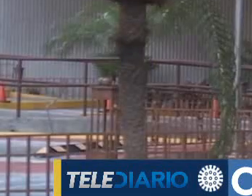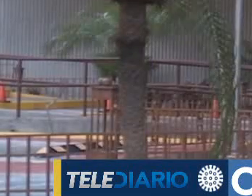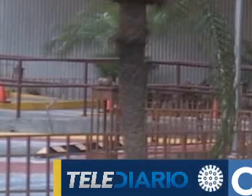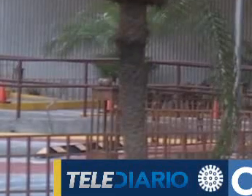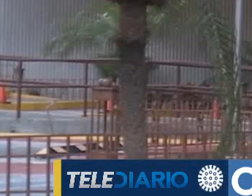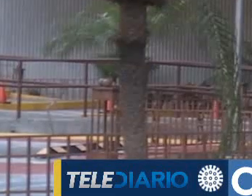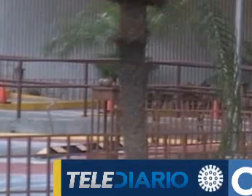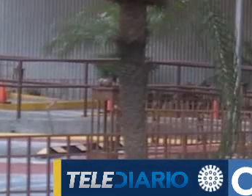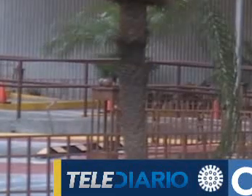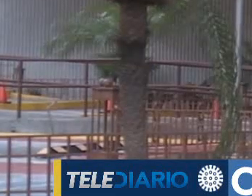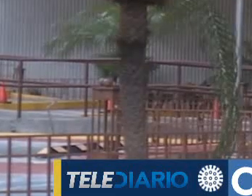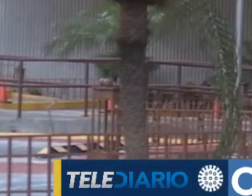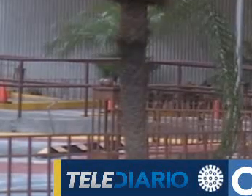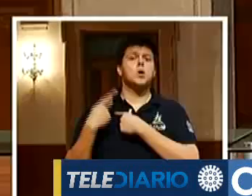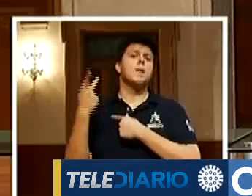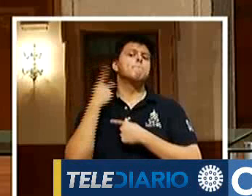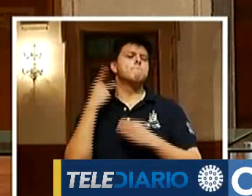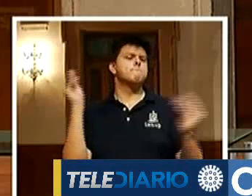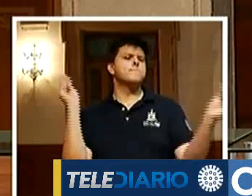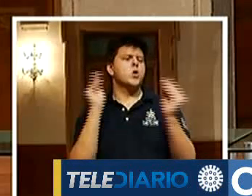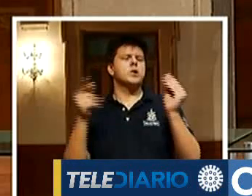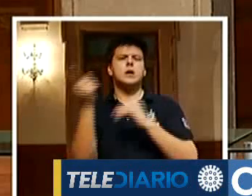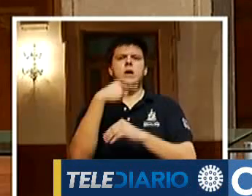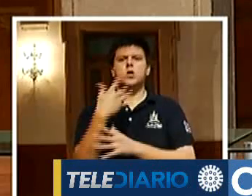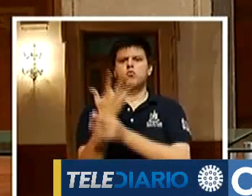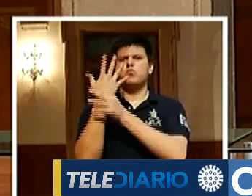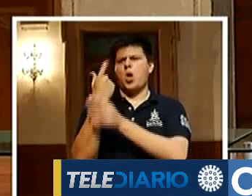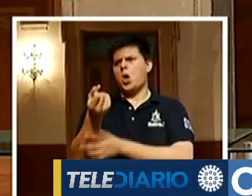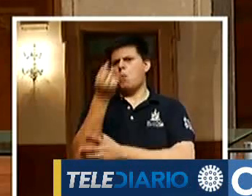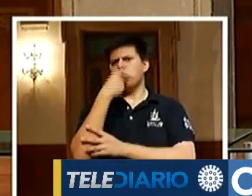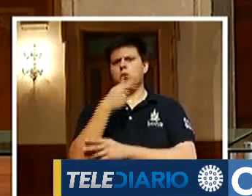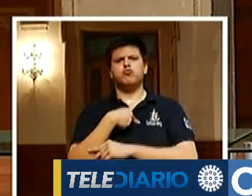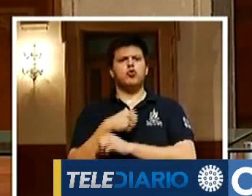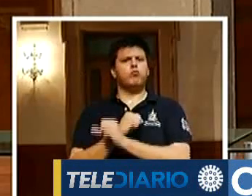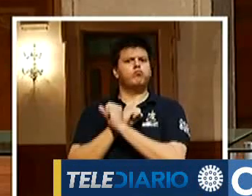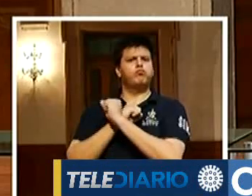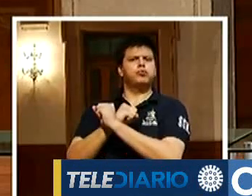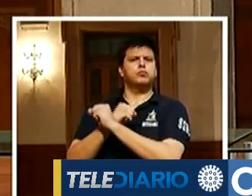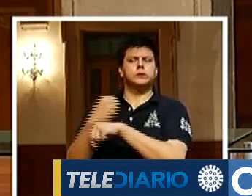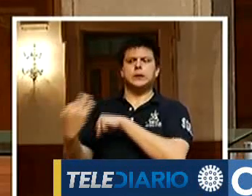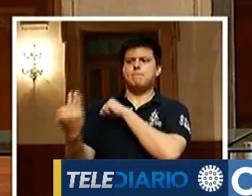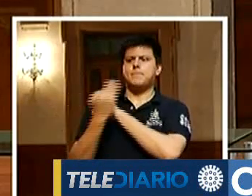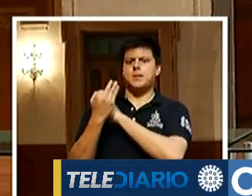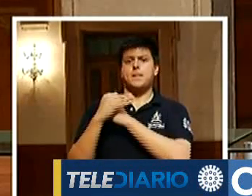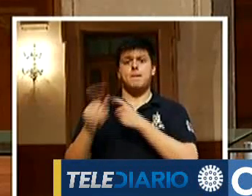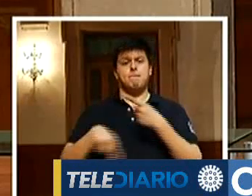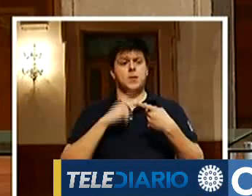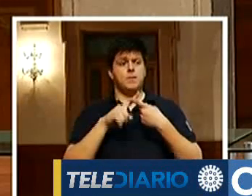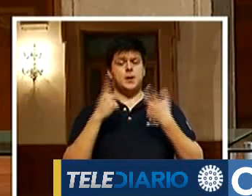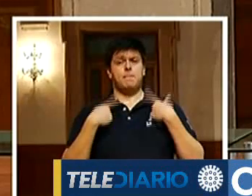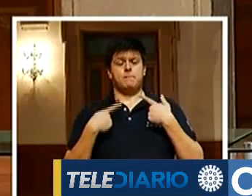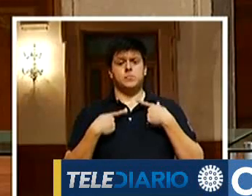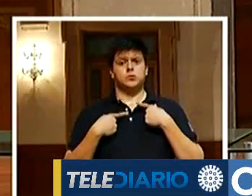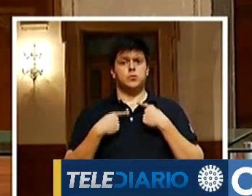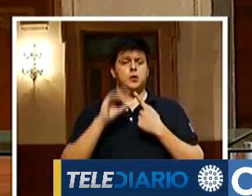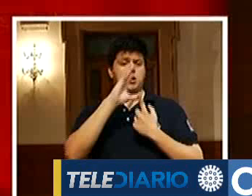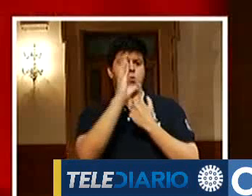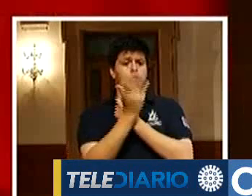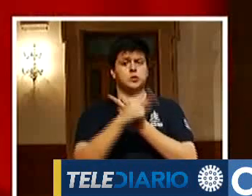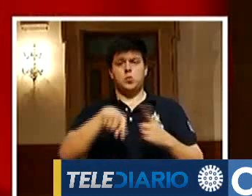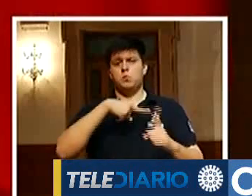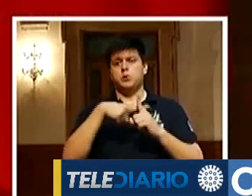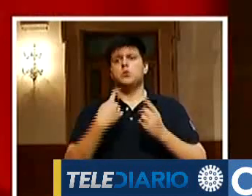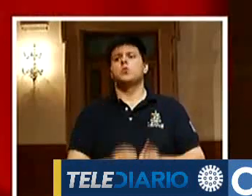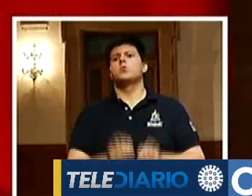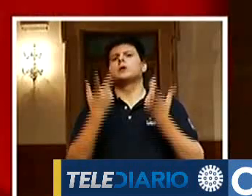que faltan algunos resultados. Muy bien, la primera de los positivos en el Congreso son 3 hasta este